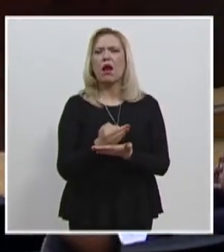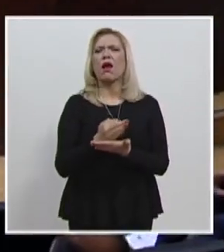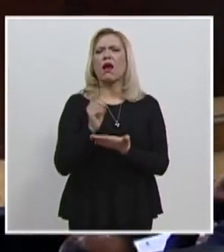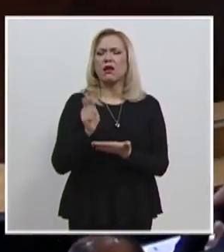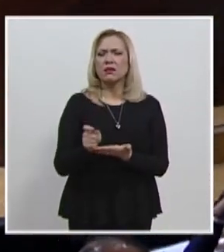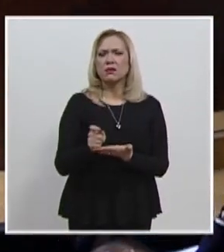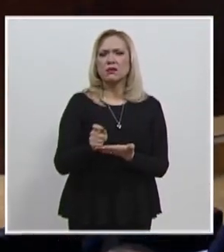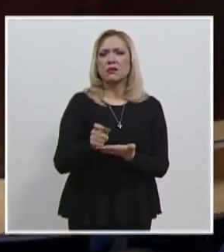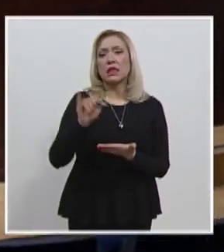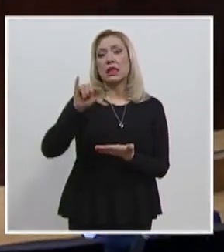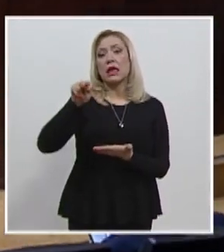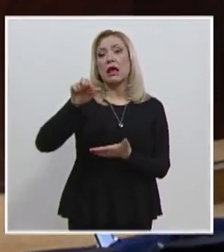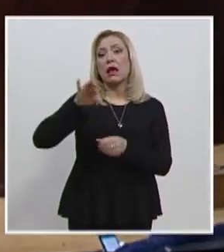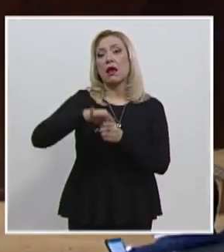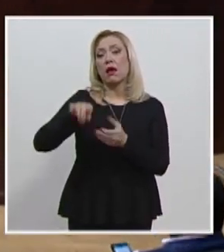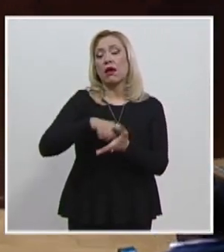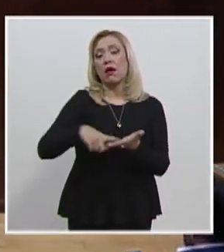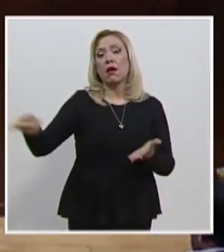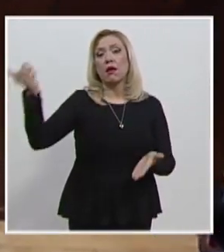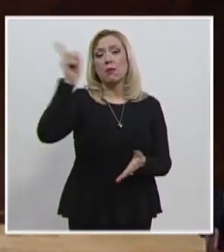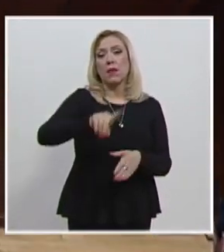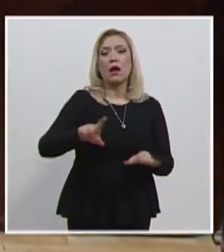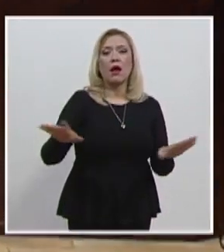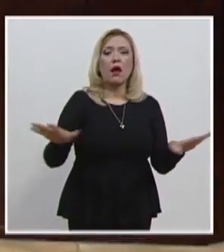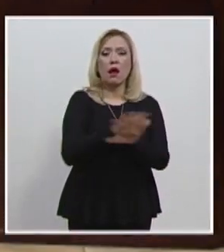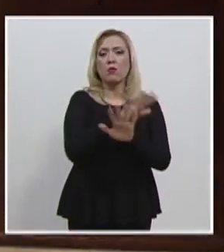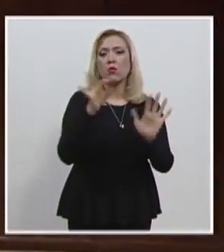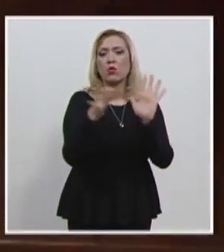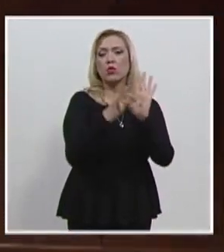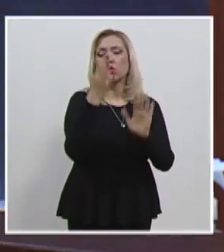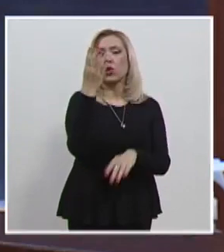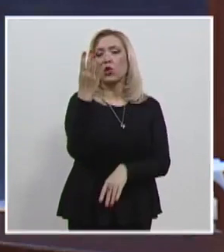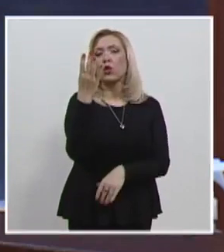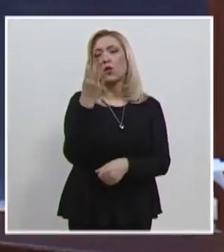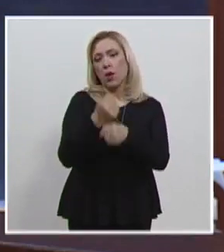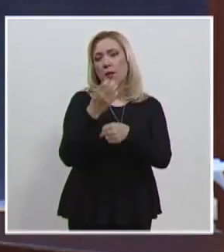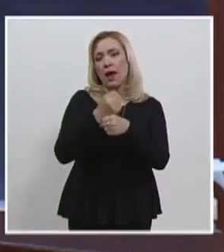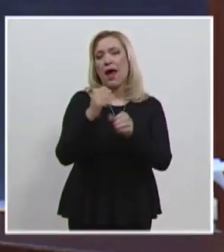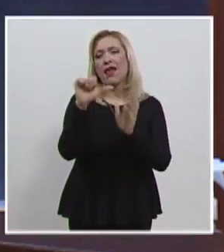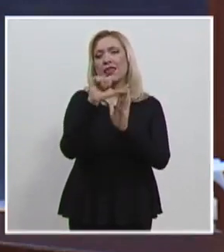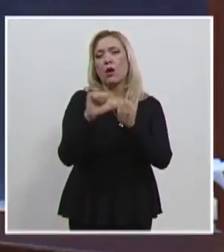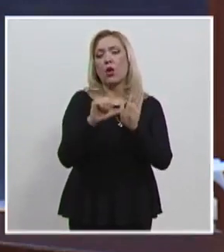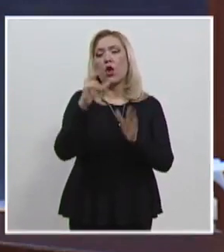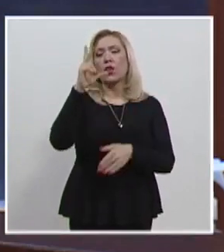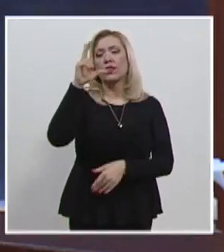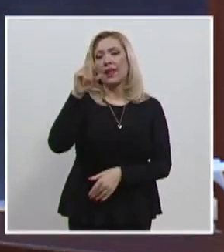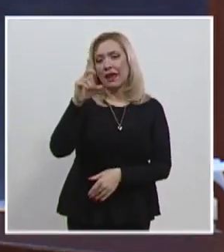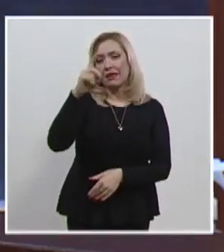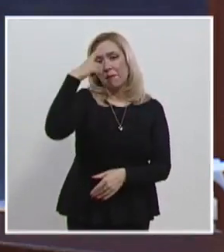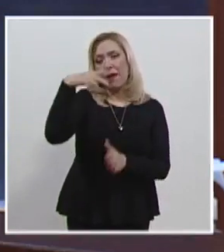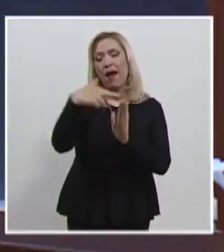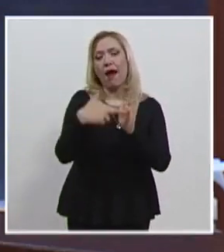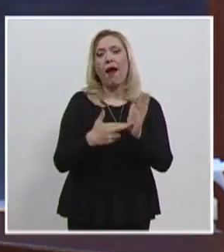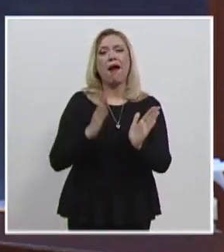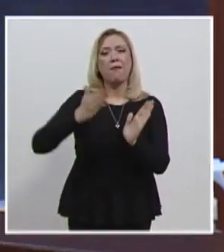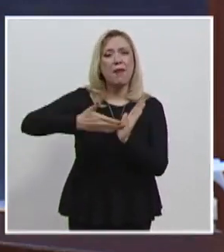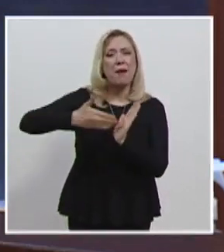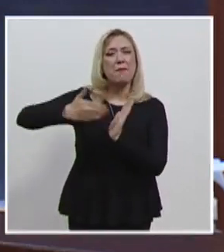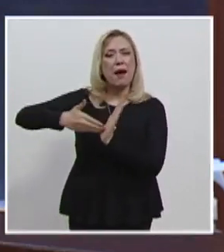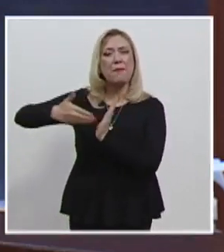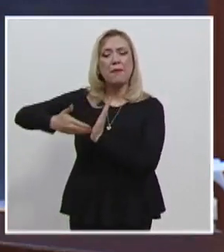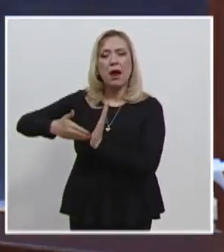del INE que modificó la fracción novena del artículo 30 del reglamento de Procedimientos sancionadores esto en materia